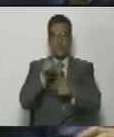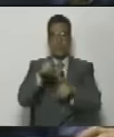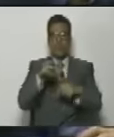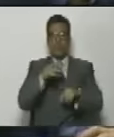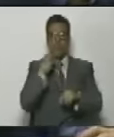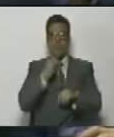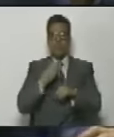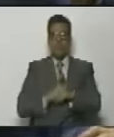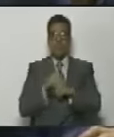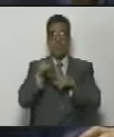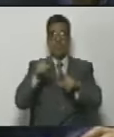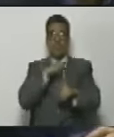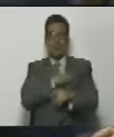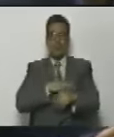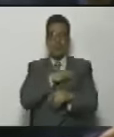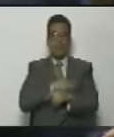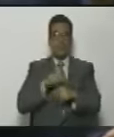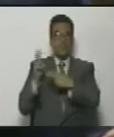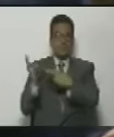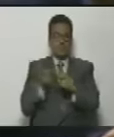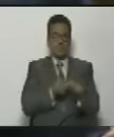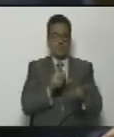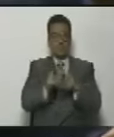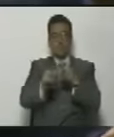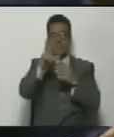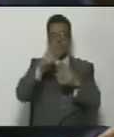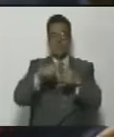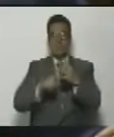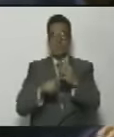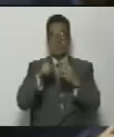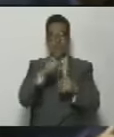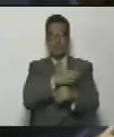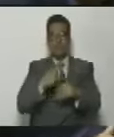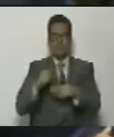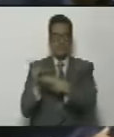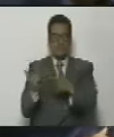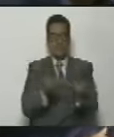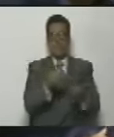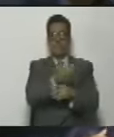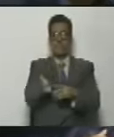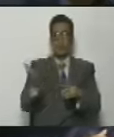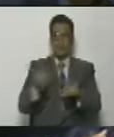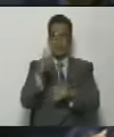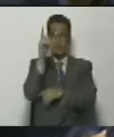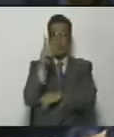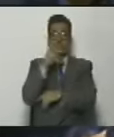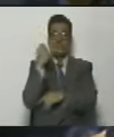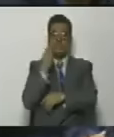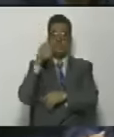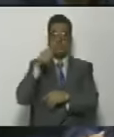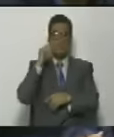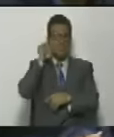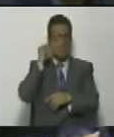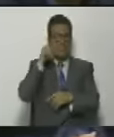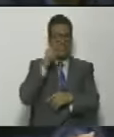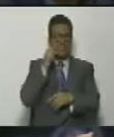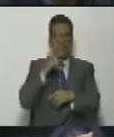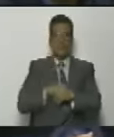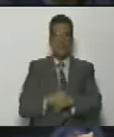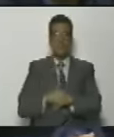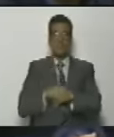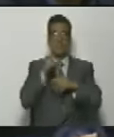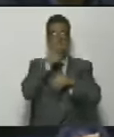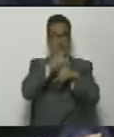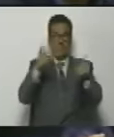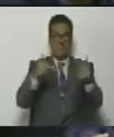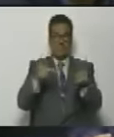jóvenes. Esta gran misión nos invita a 3 cosas y con eso queremos invitar a todos los diputados jóvenes, a todas las diputadas jóvenes, al